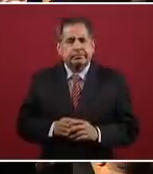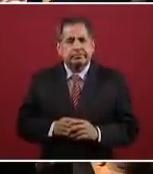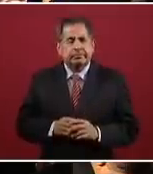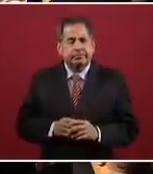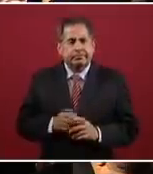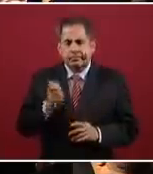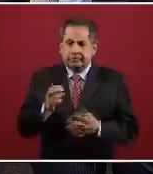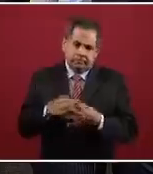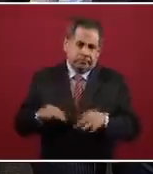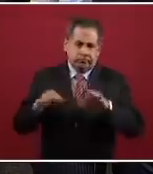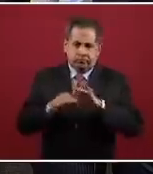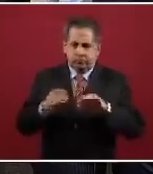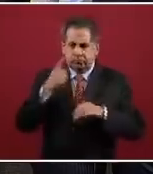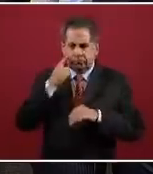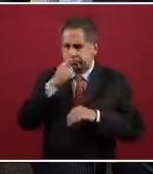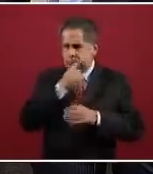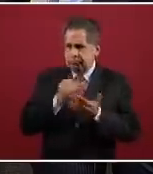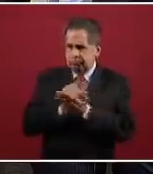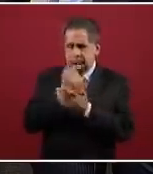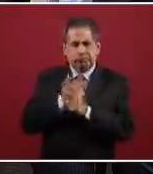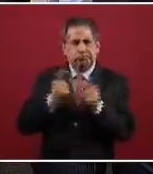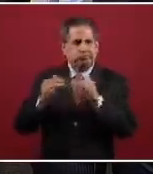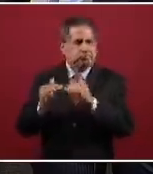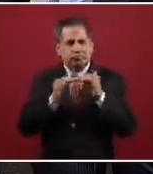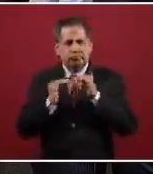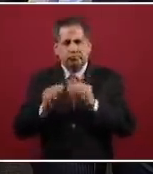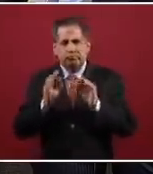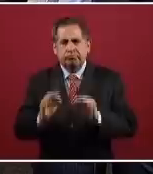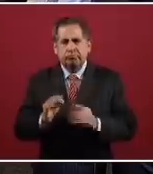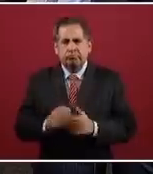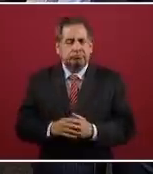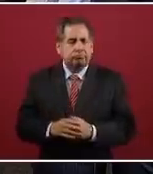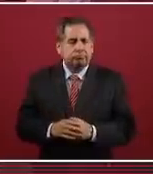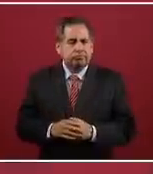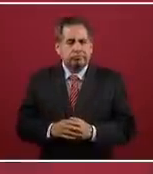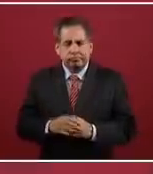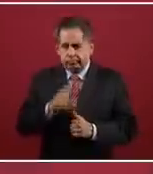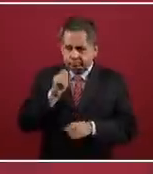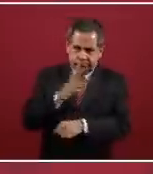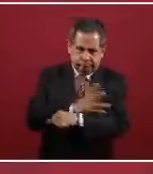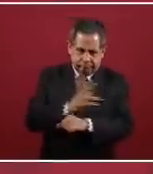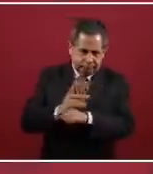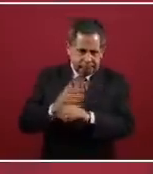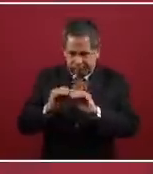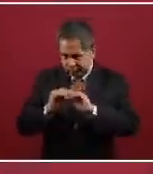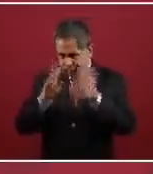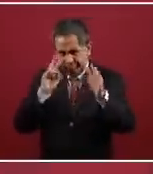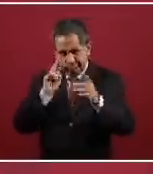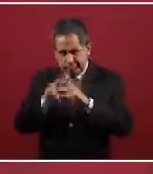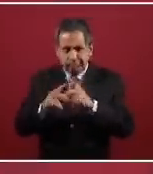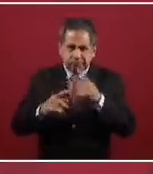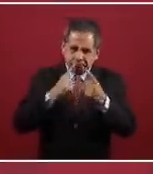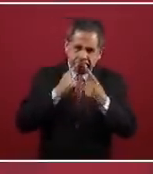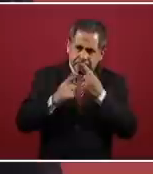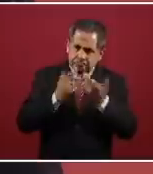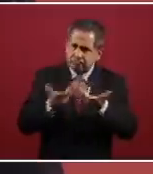es fundamental en la democracia, así como la transparencia, el diálogo,